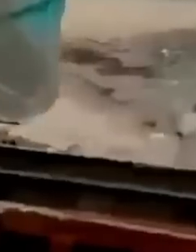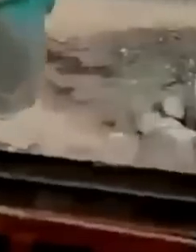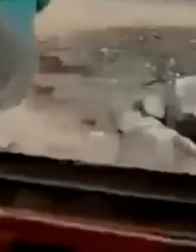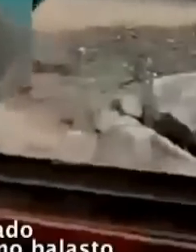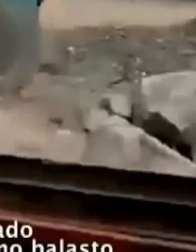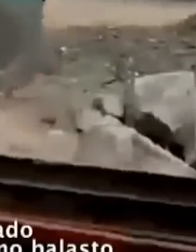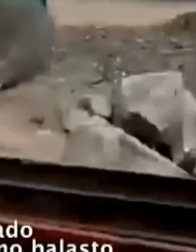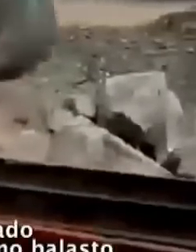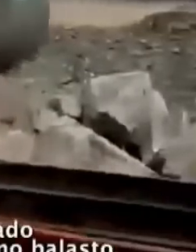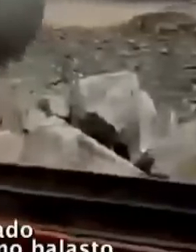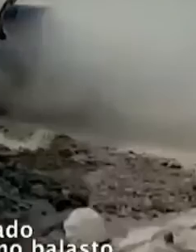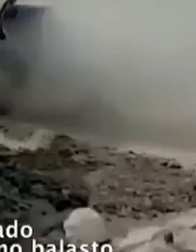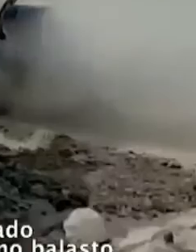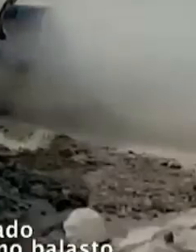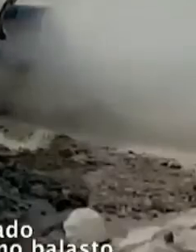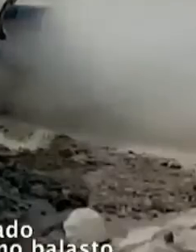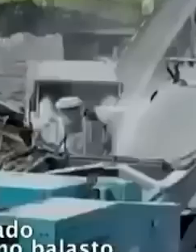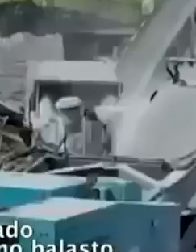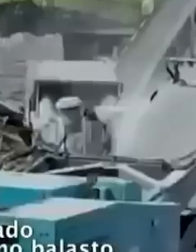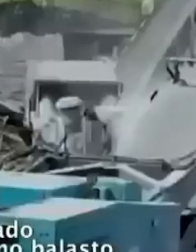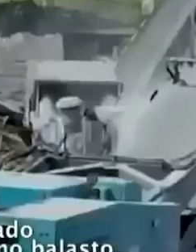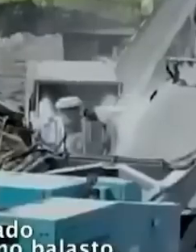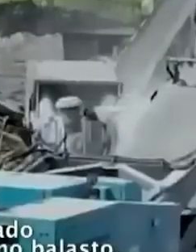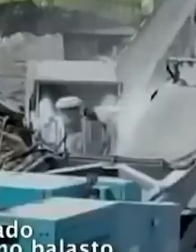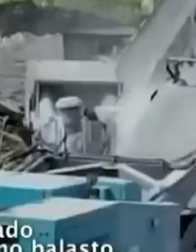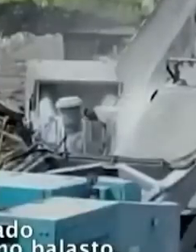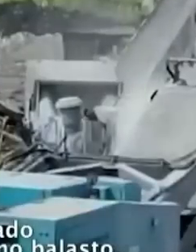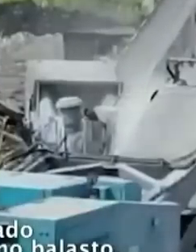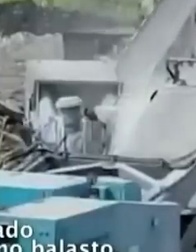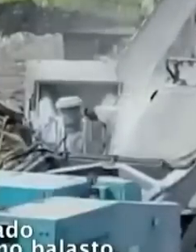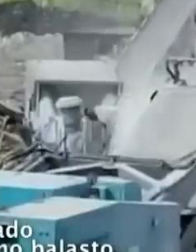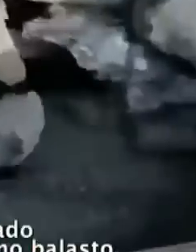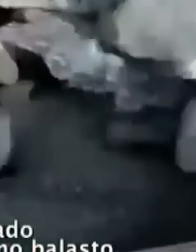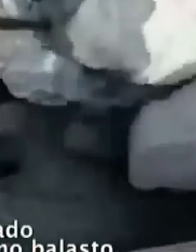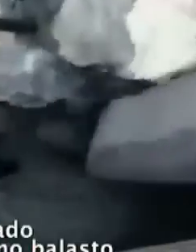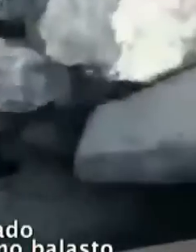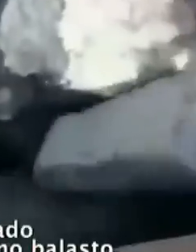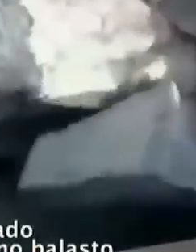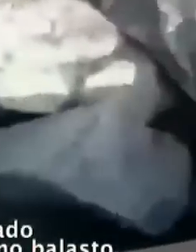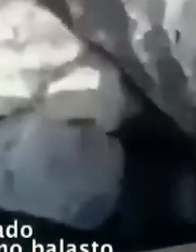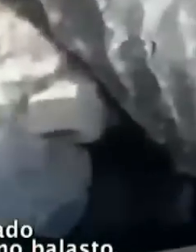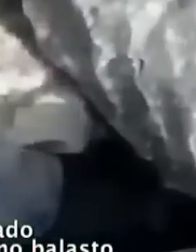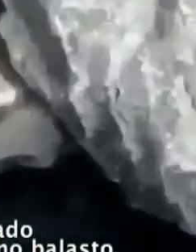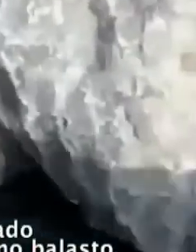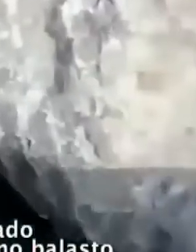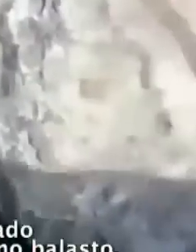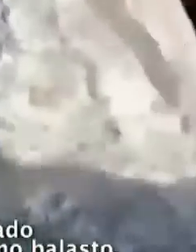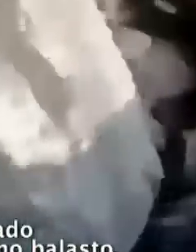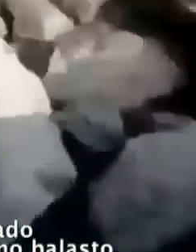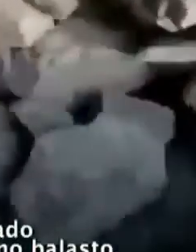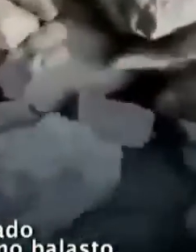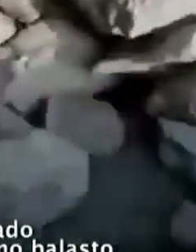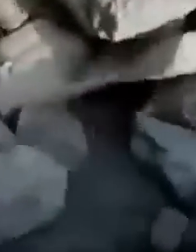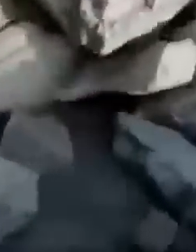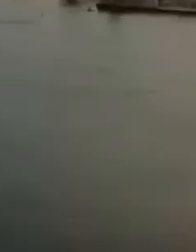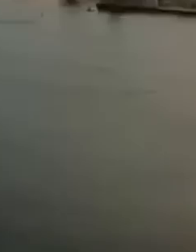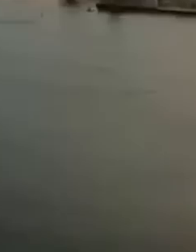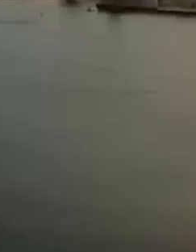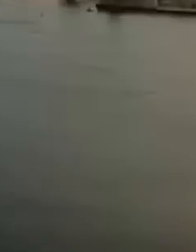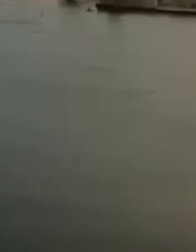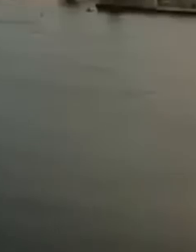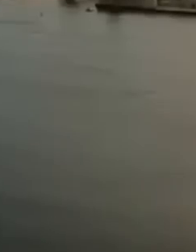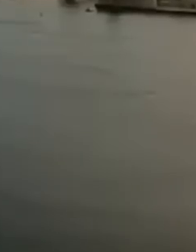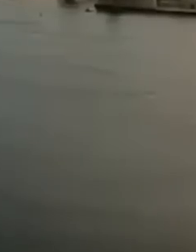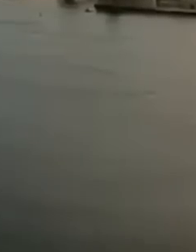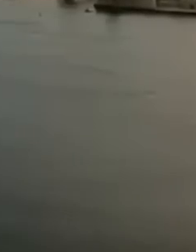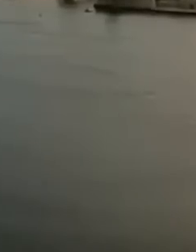basáltico. Posteriormente se acarrean a las plantas de triturado, en donde se selecciona el material que será empleado como balasto.